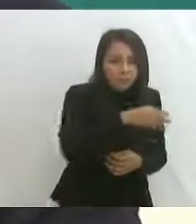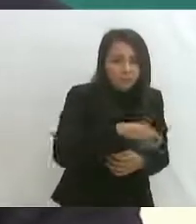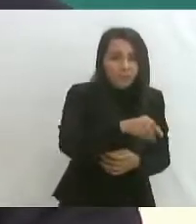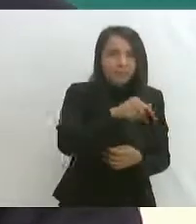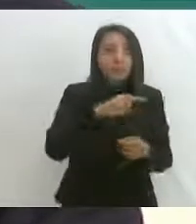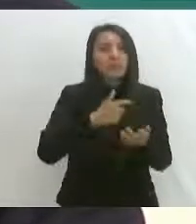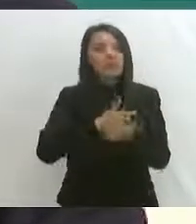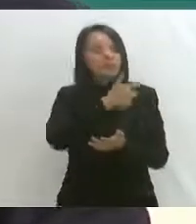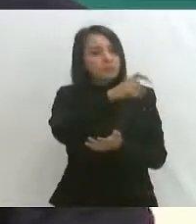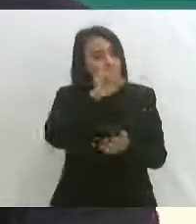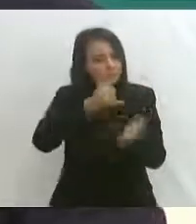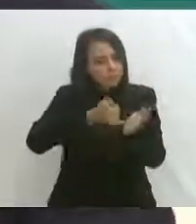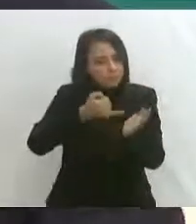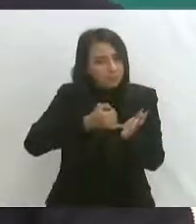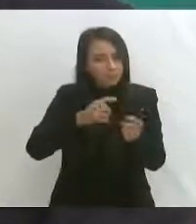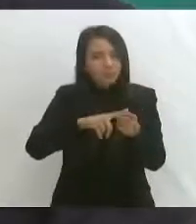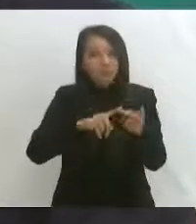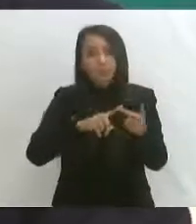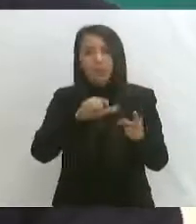el obrero,